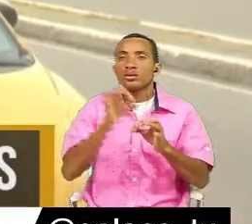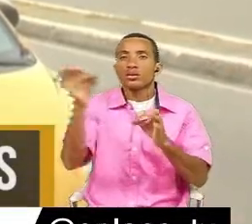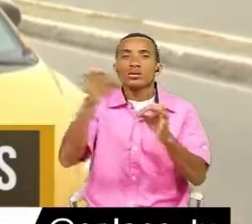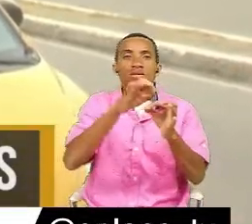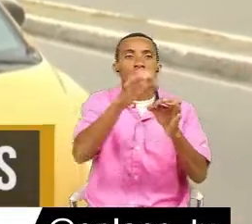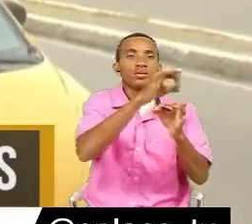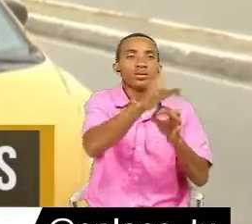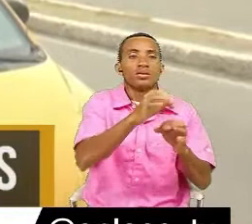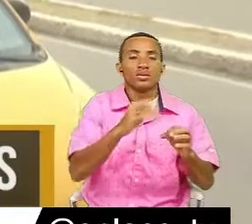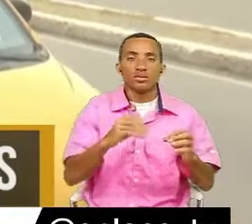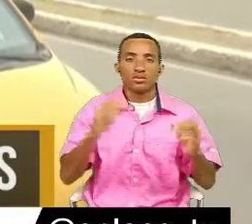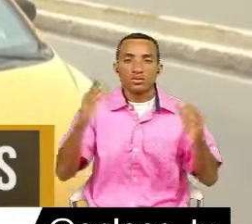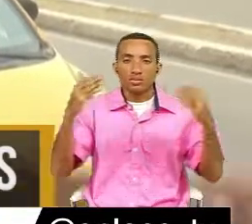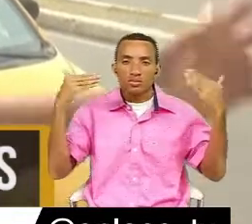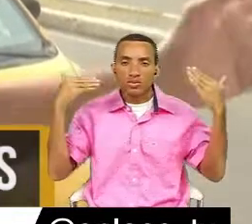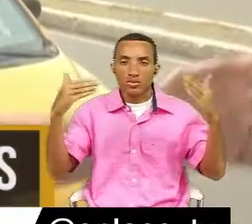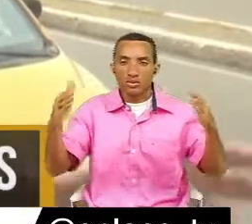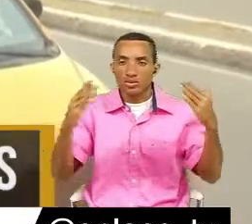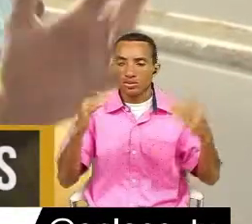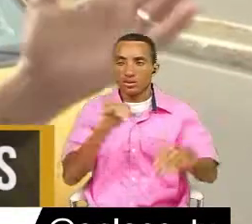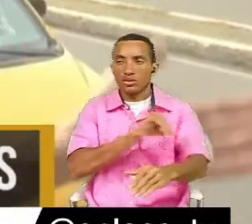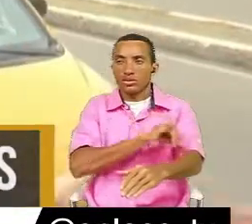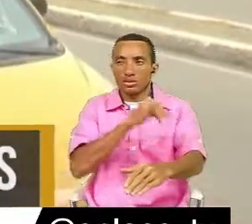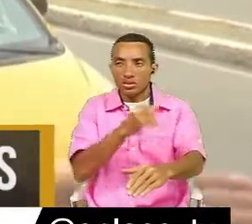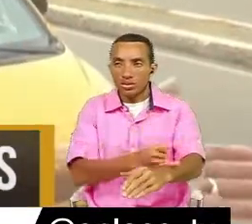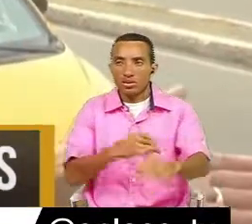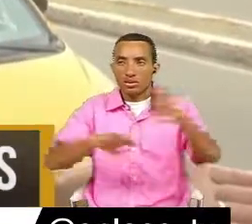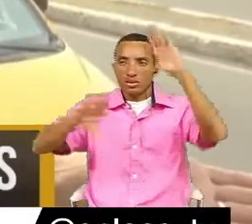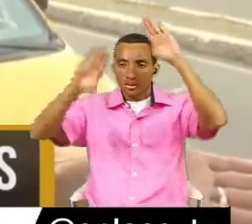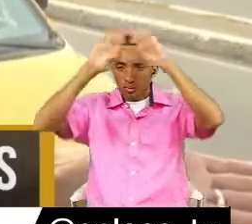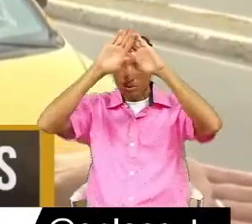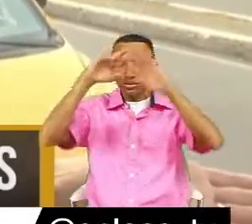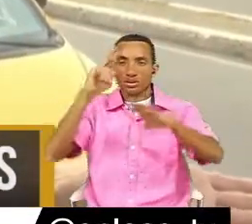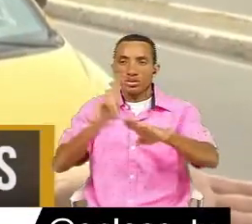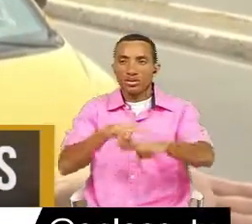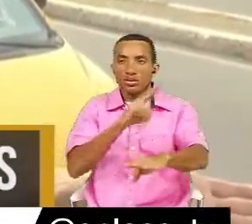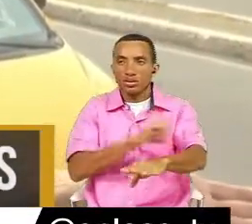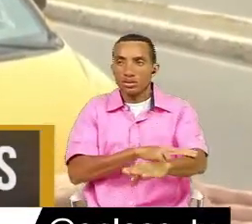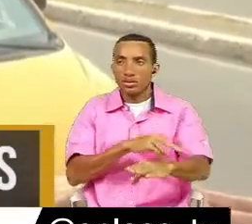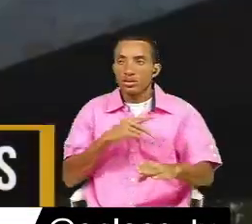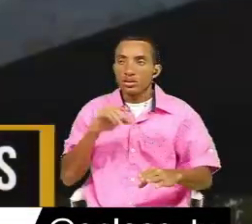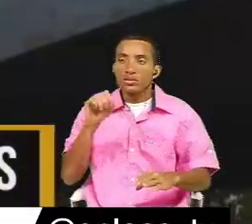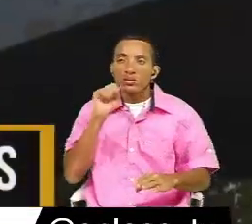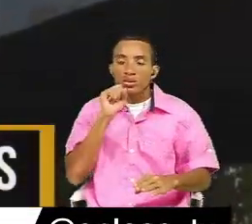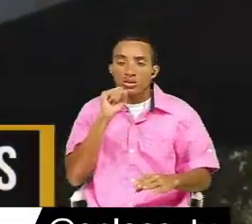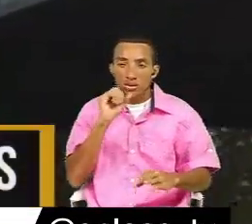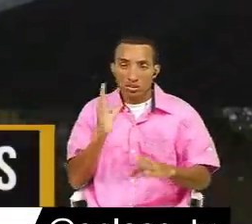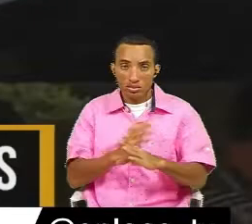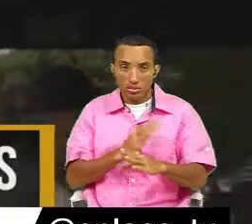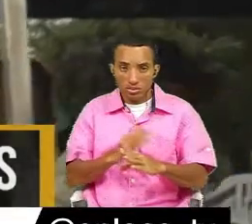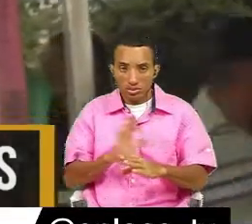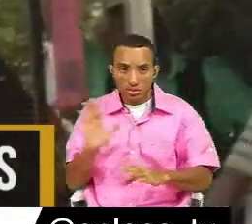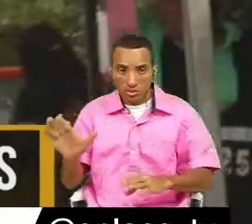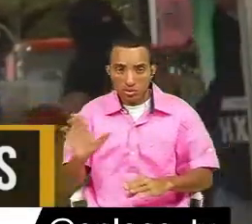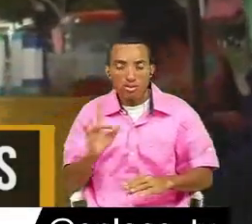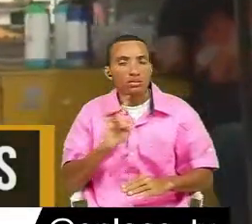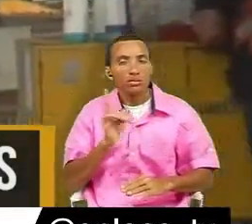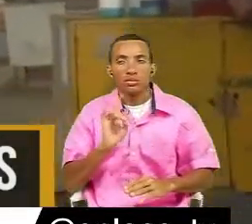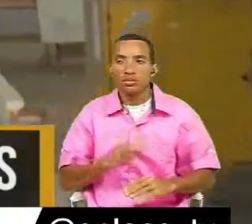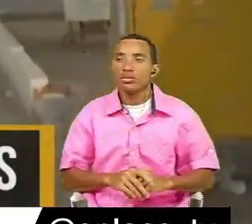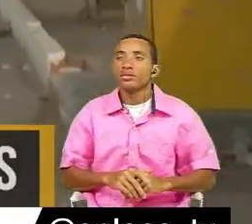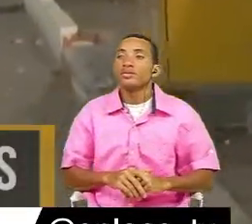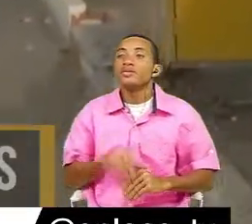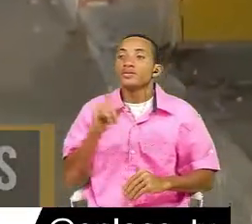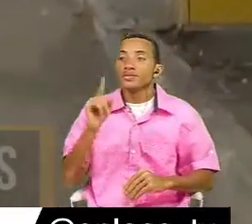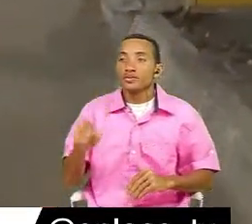Pablo, gente de Hondó, del centro, del Llanito. Eso no es problema de Barranca Bermeja. Esta señal de tránsito informa que